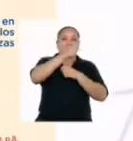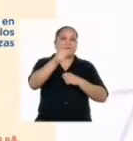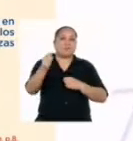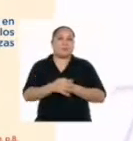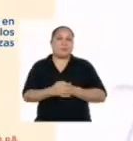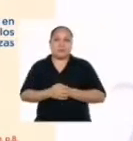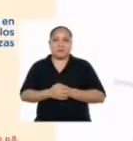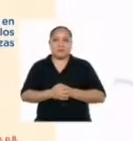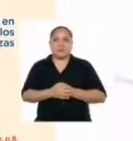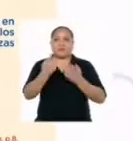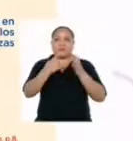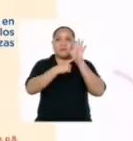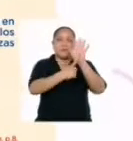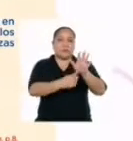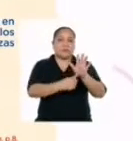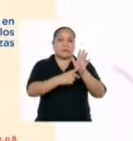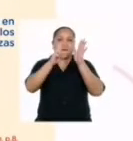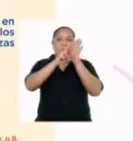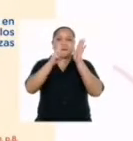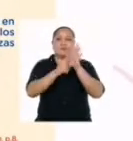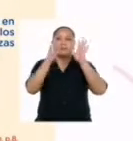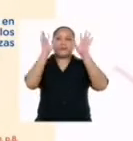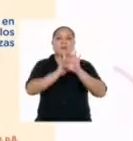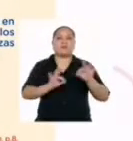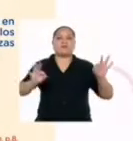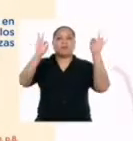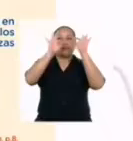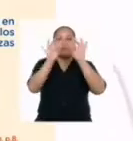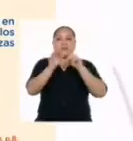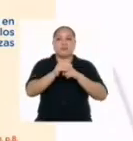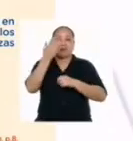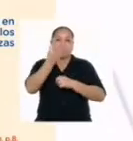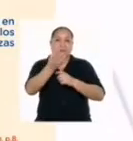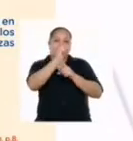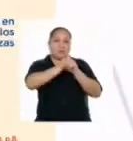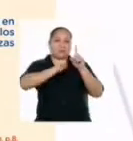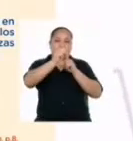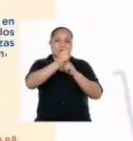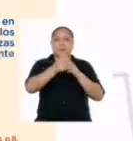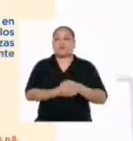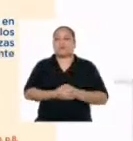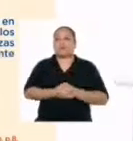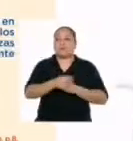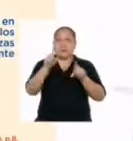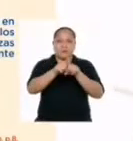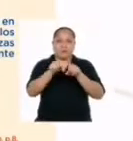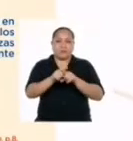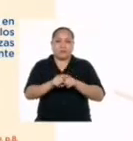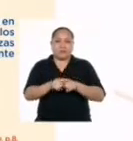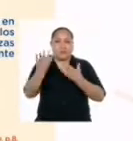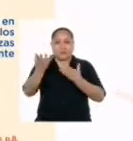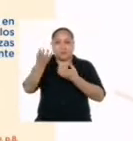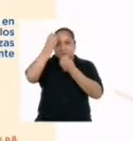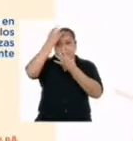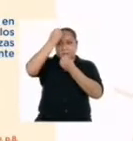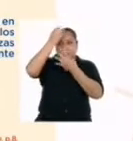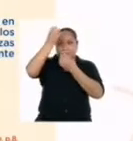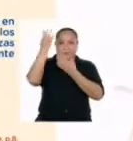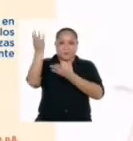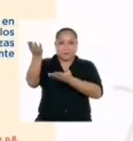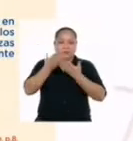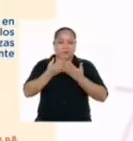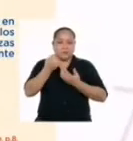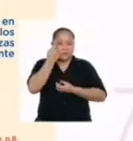piezas expresan significados de importancia para la sociedad y son fuente de información